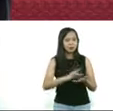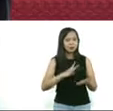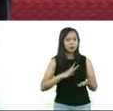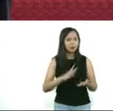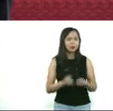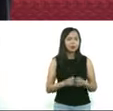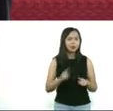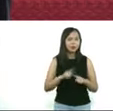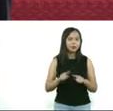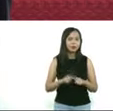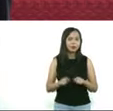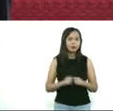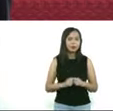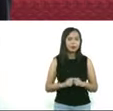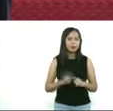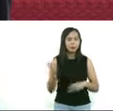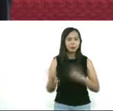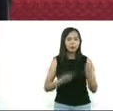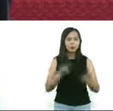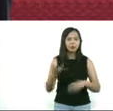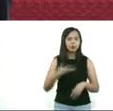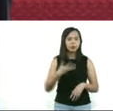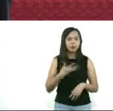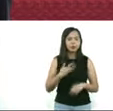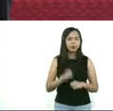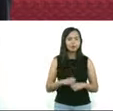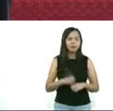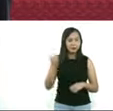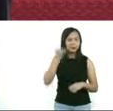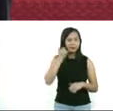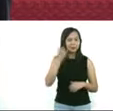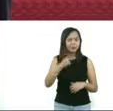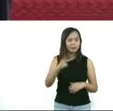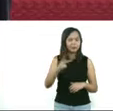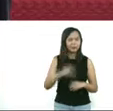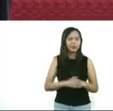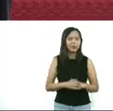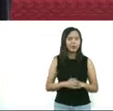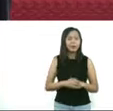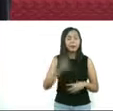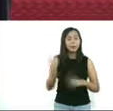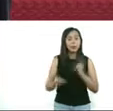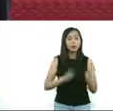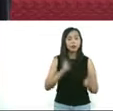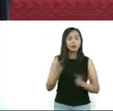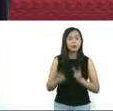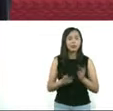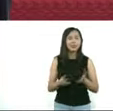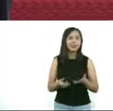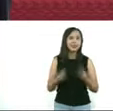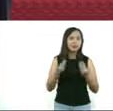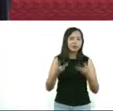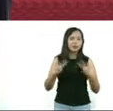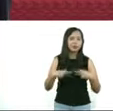no voy a entrar tú, este es mi teléfono, de preguntas que hacen quienes nos